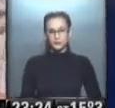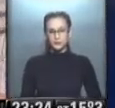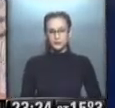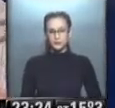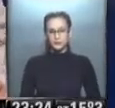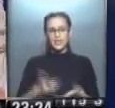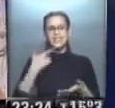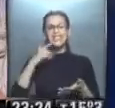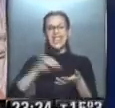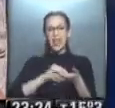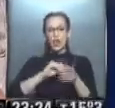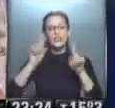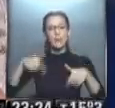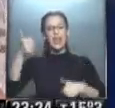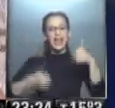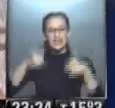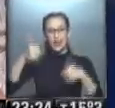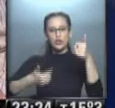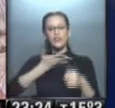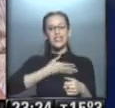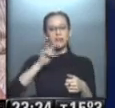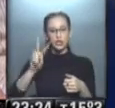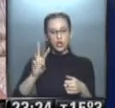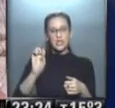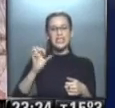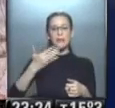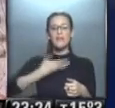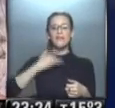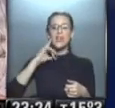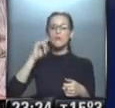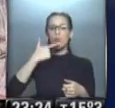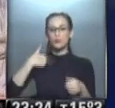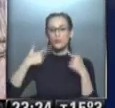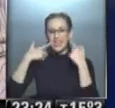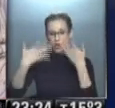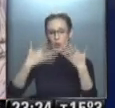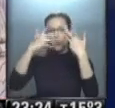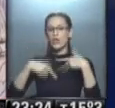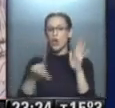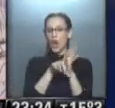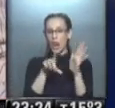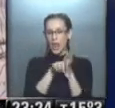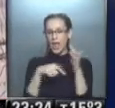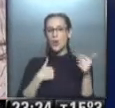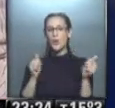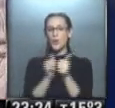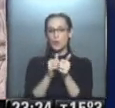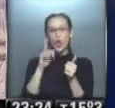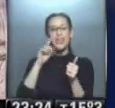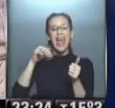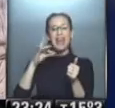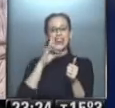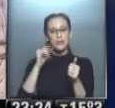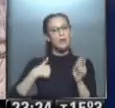El senador y candidato al Frente para la Victoria, Daniel Filmus, presentó un proyecto de ley acompañado por el INADI